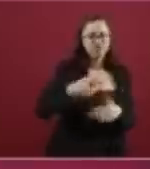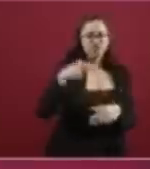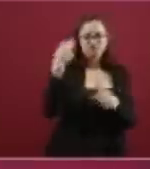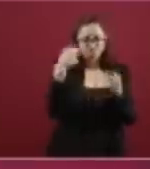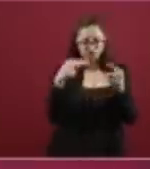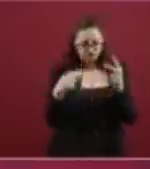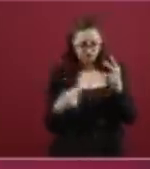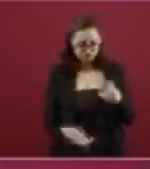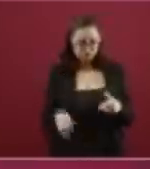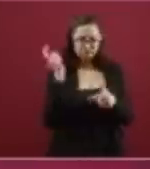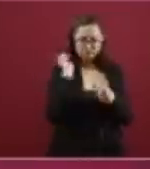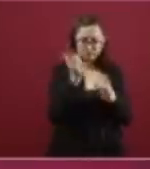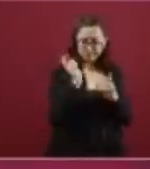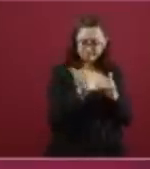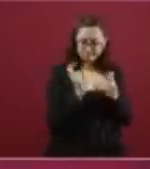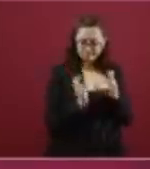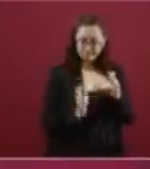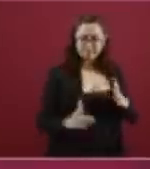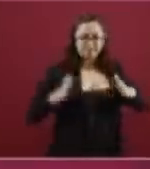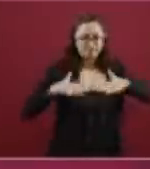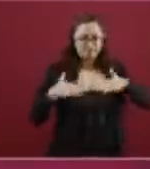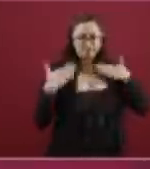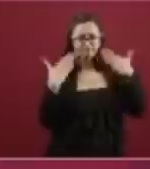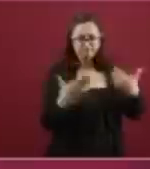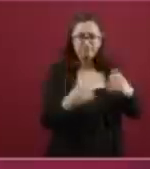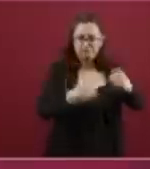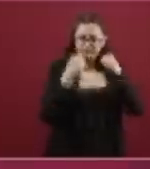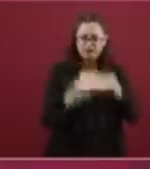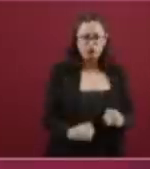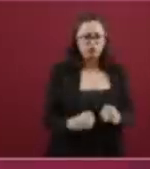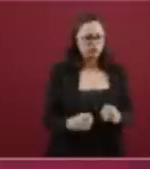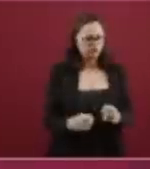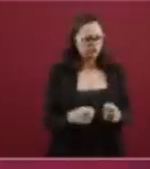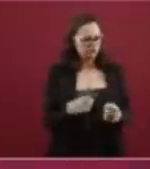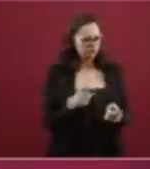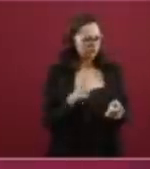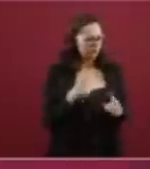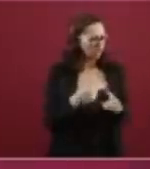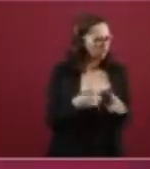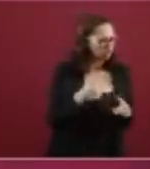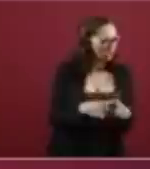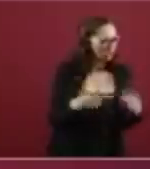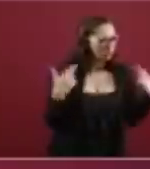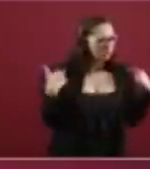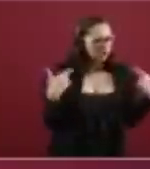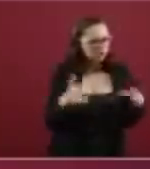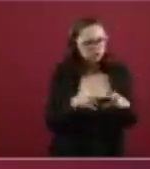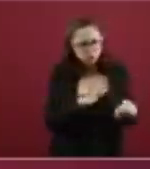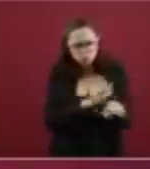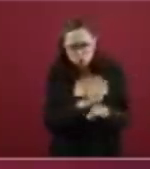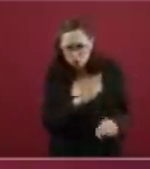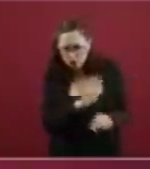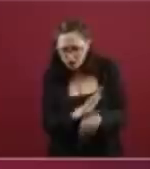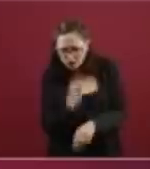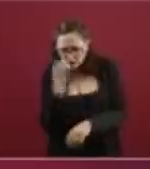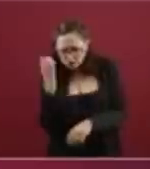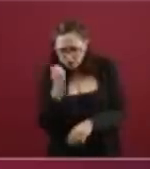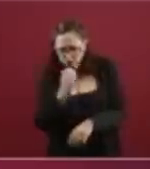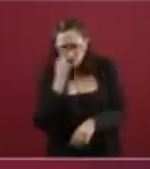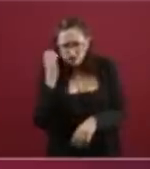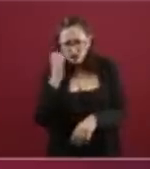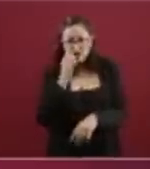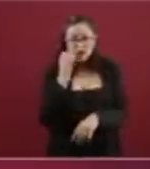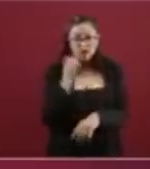claro, saber en dónde están los maestros, cuál es su escuela,